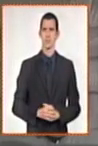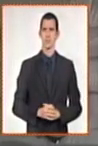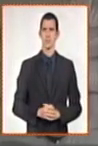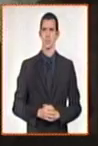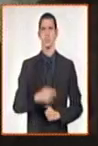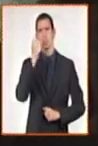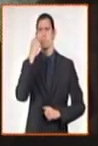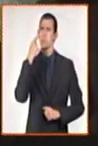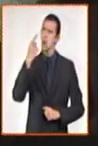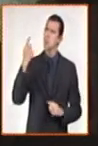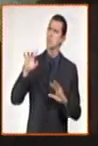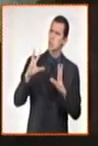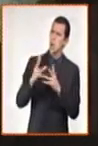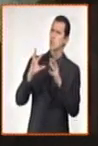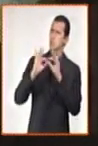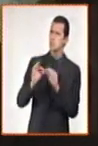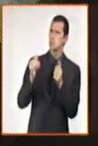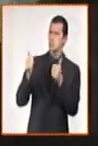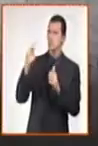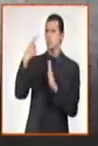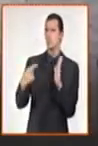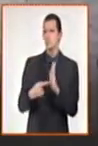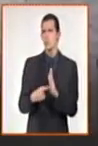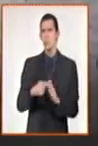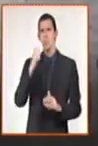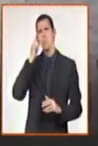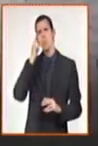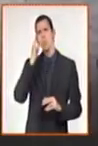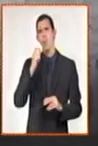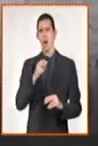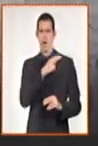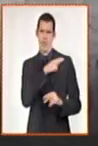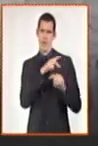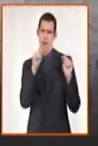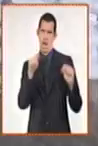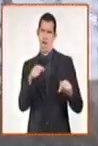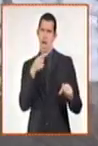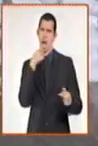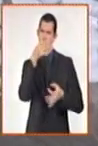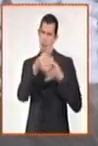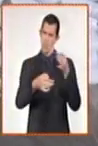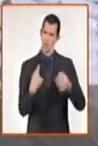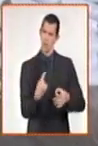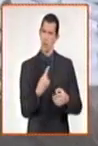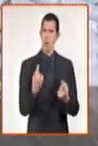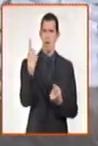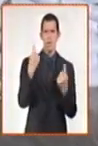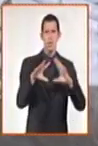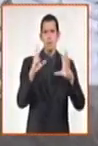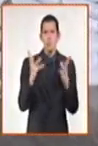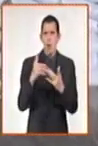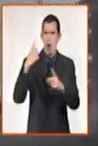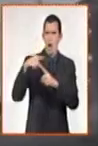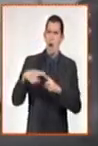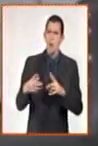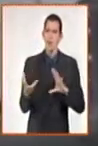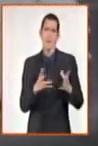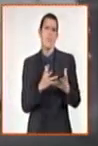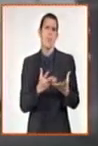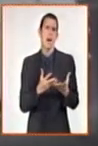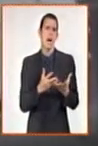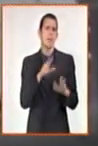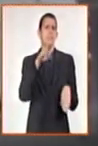Luisa Valdés Malagón, aseguró que con la utilización de alternativas se garantizará la entrega de esos